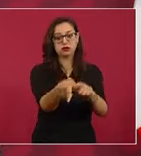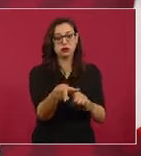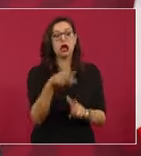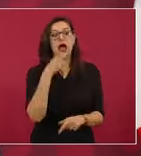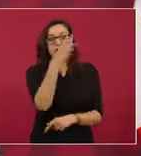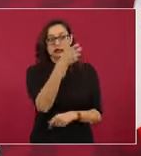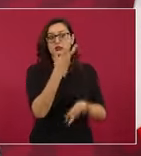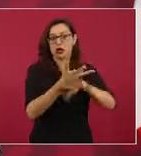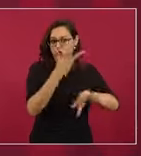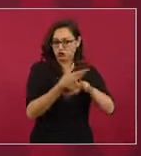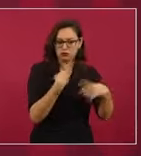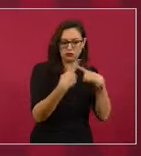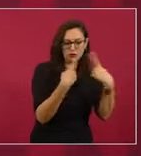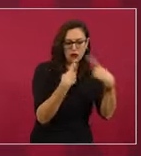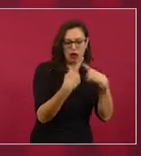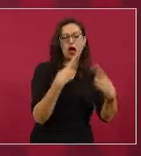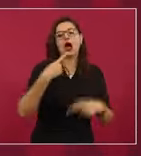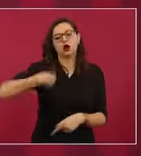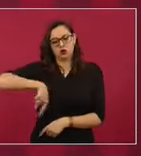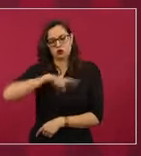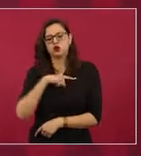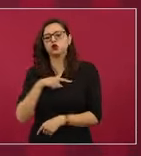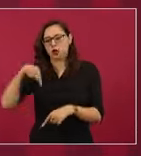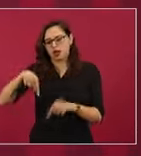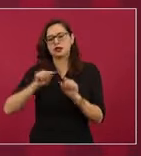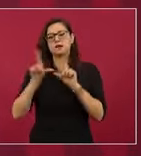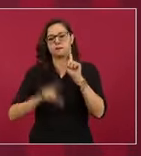Vamos nosotros a hacer lo mismo y pronto les vamos a